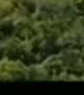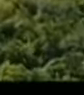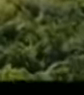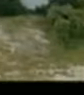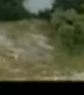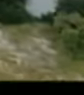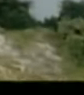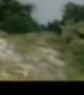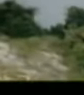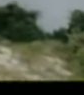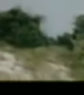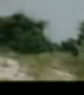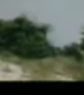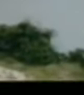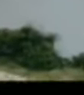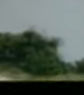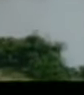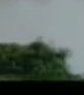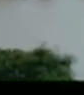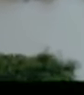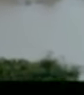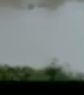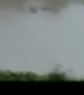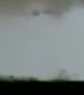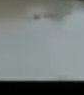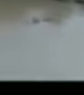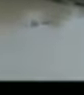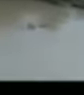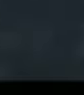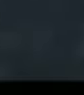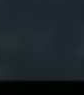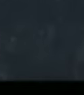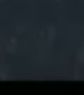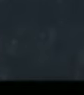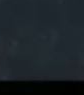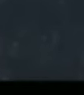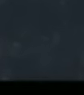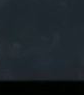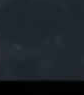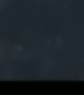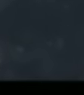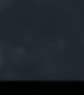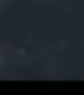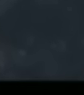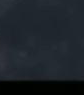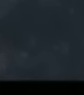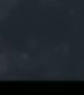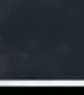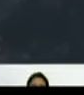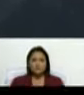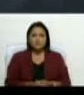En el territorio de la Guyana hay un conjunto de recursos que le pertenecen al Estado venezolano y a todos los venezolanos que deberíamos